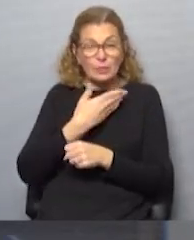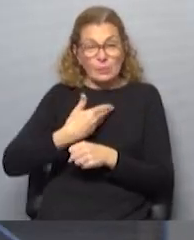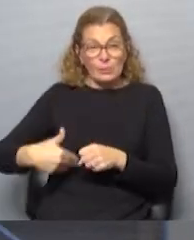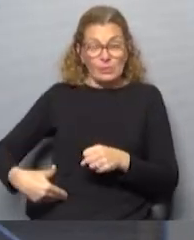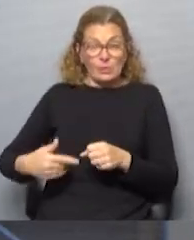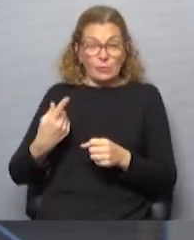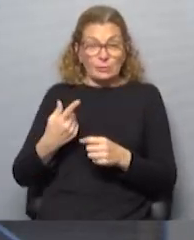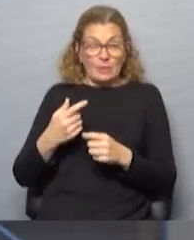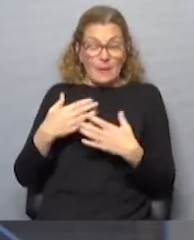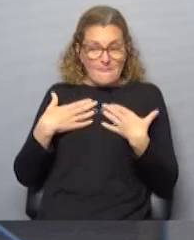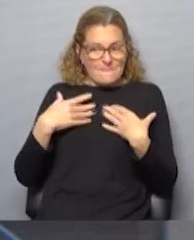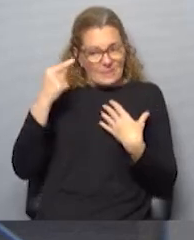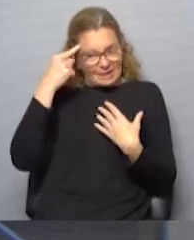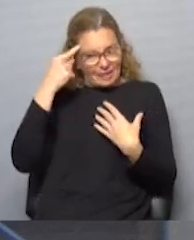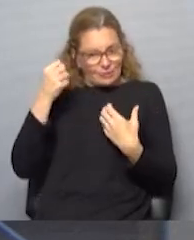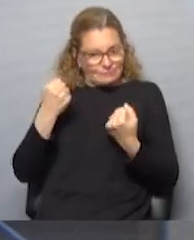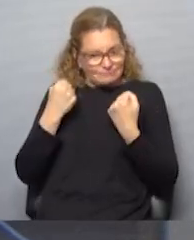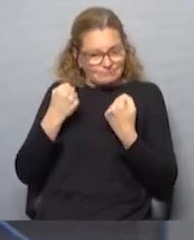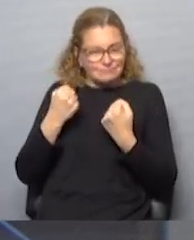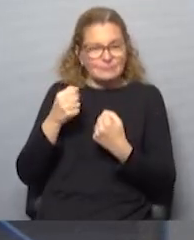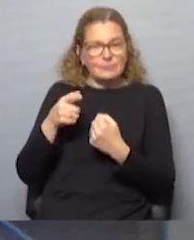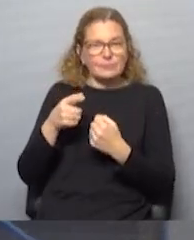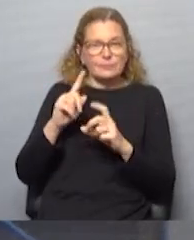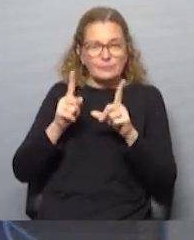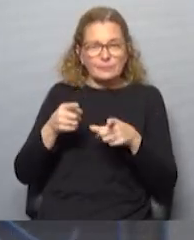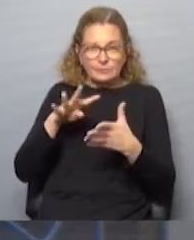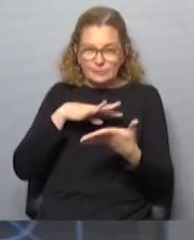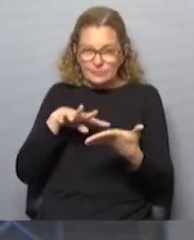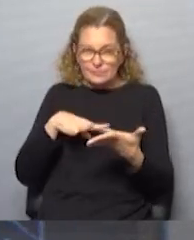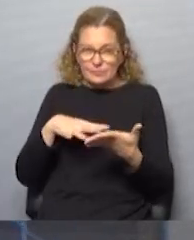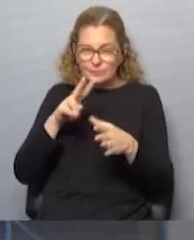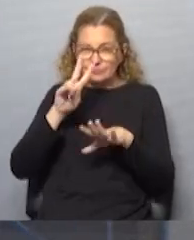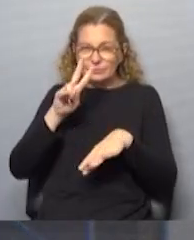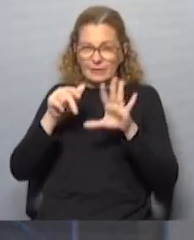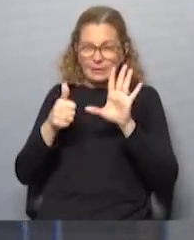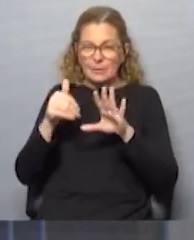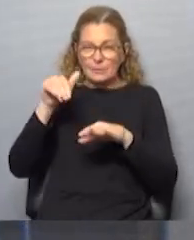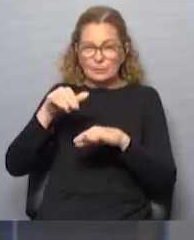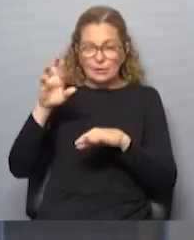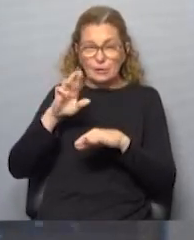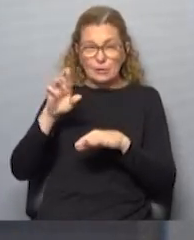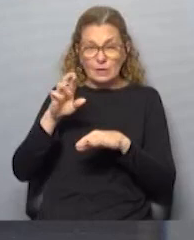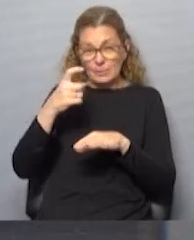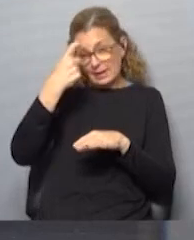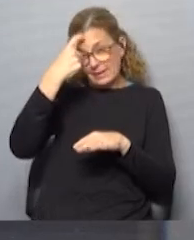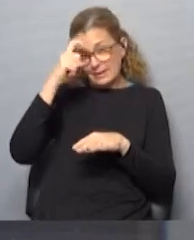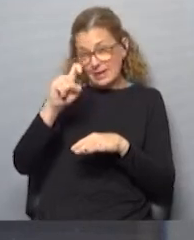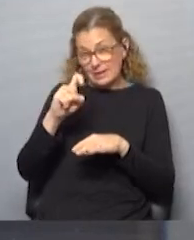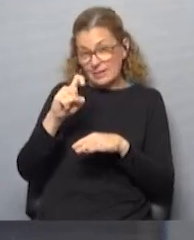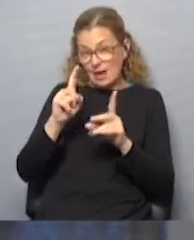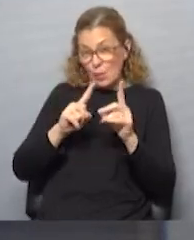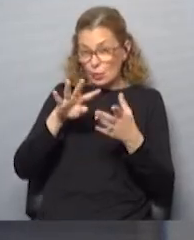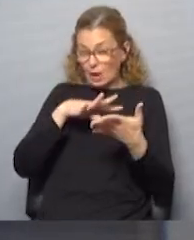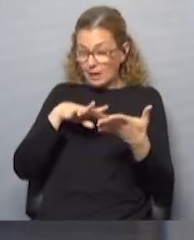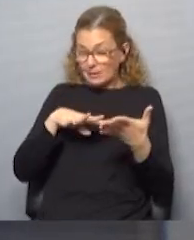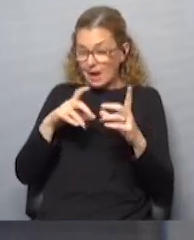3-1 estaba muy entusiasmado y cuando también leí por allí 26 millones de dólares de aumento para la ciencia y algunos carteles